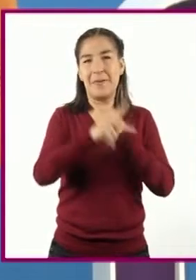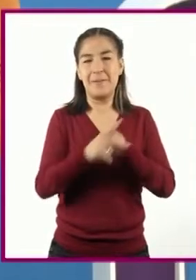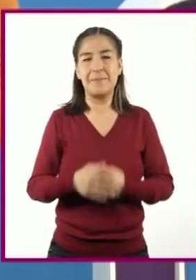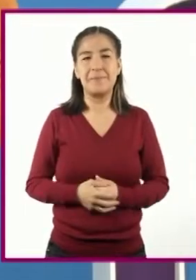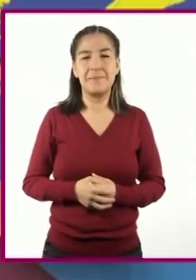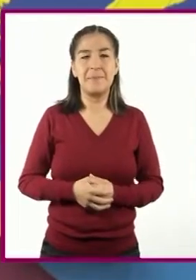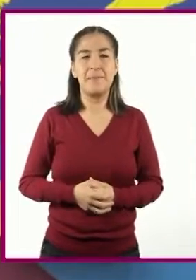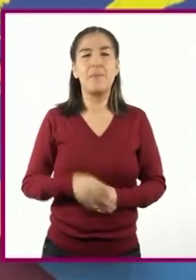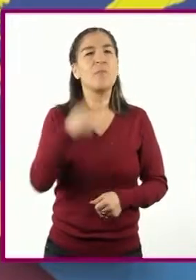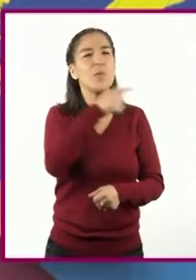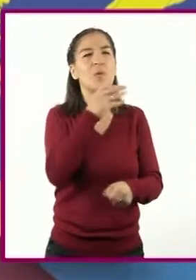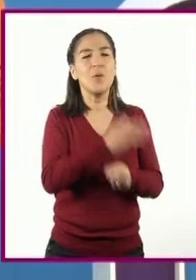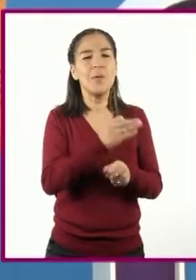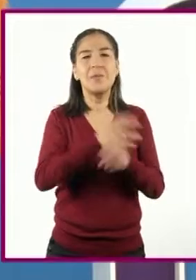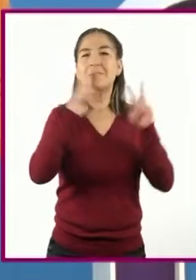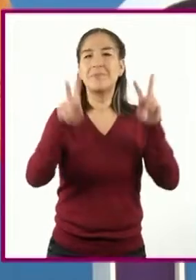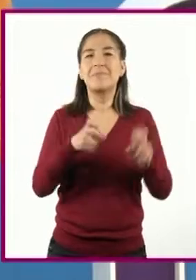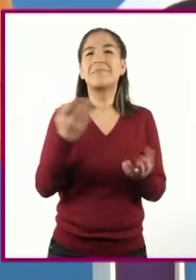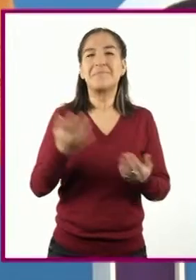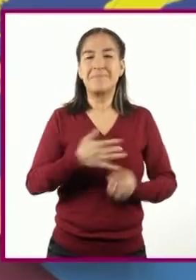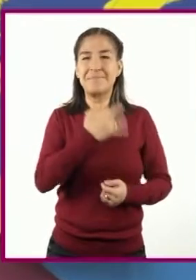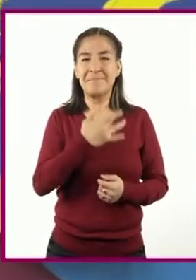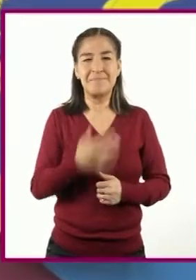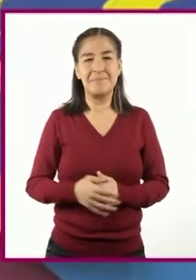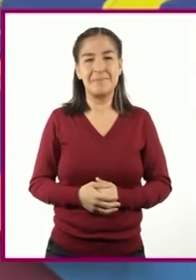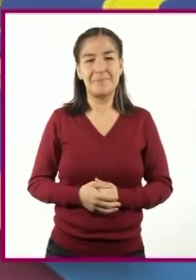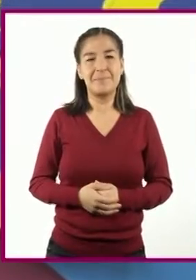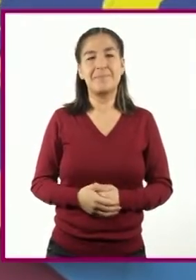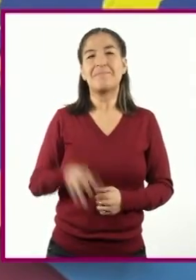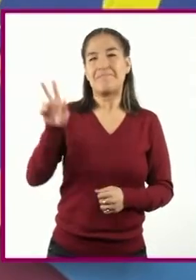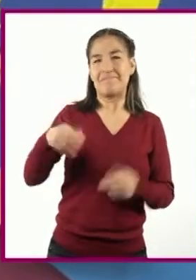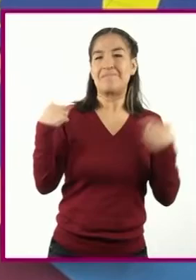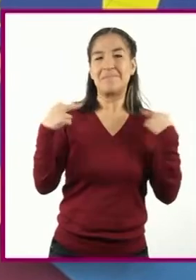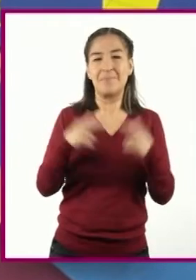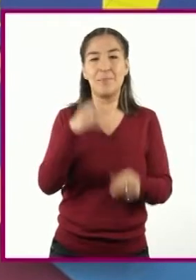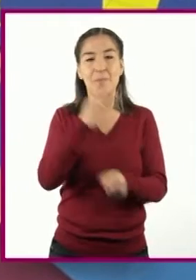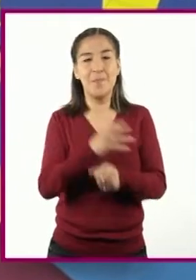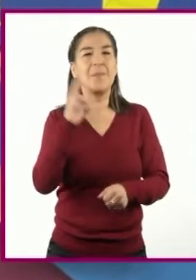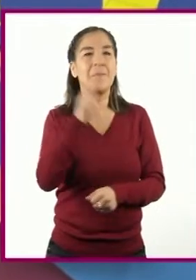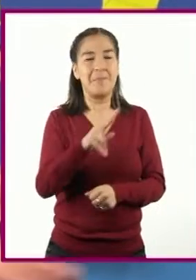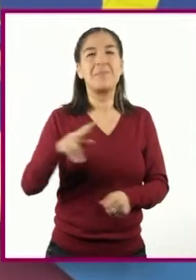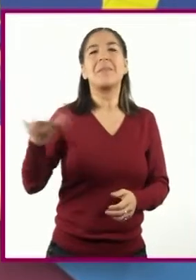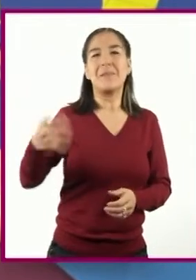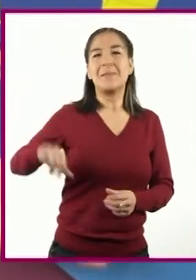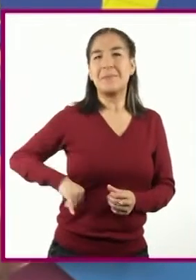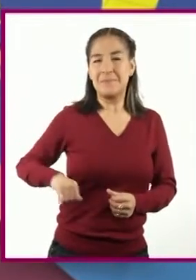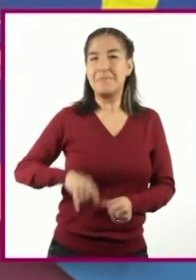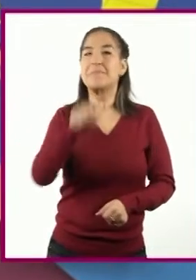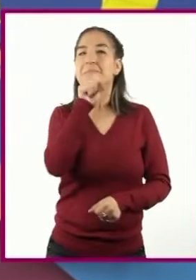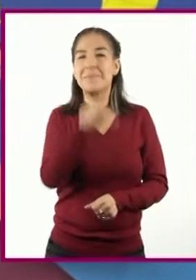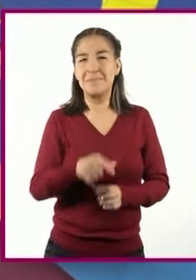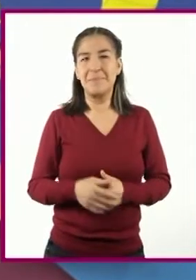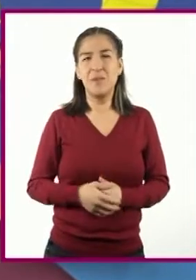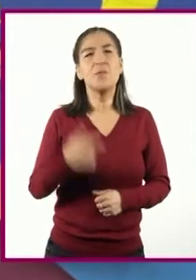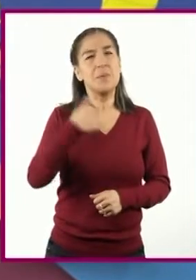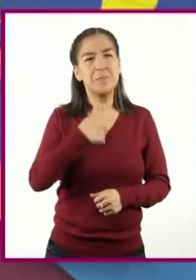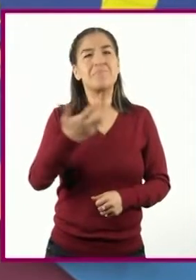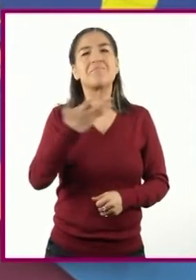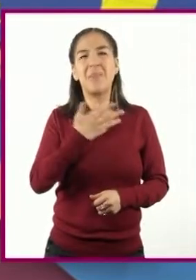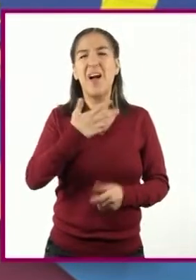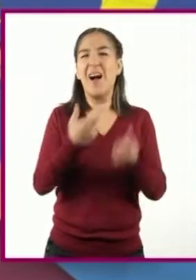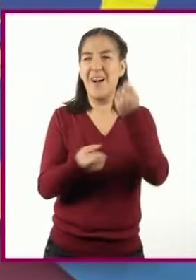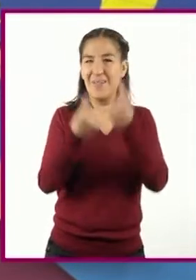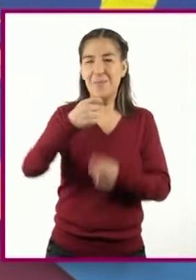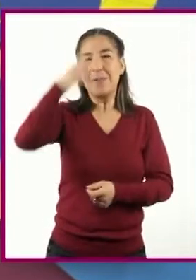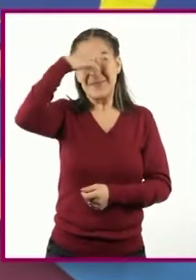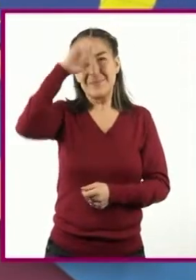te parecen los contenidos del día de hoy, Nadia? Maestra, me resultan de gran interés. Además, yo tengo algunas